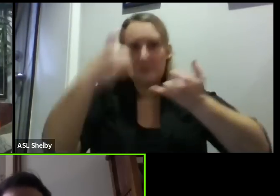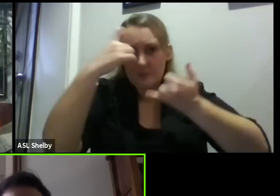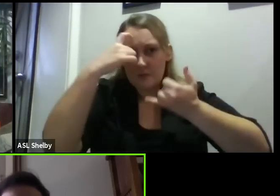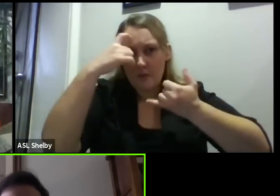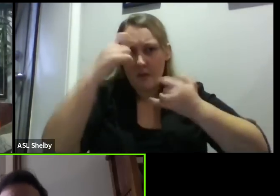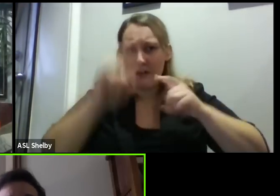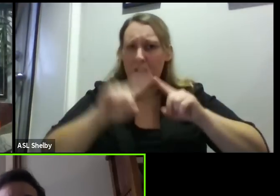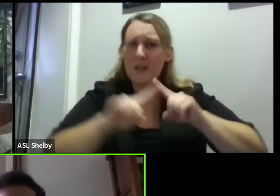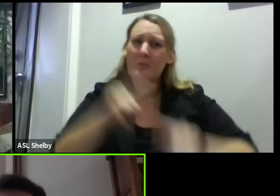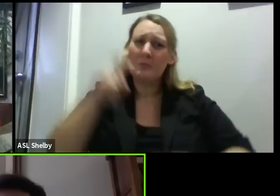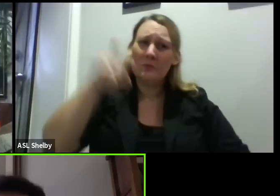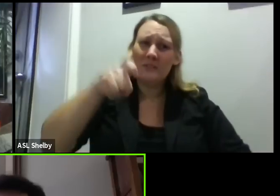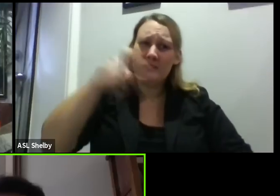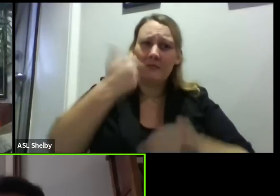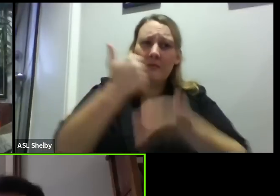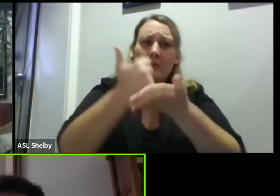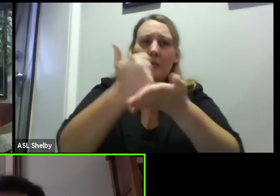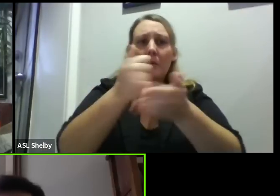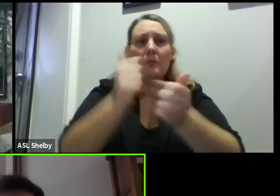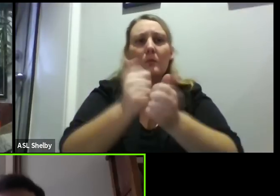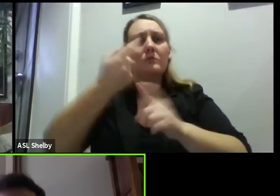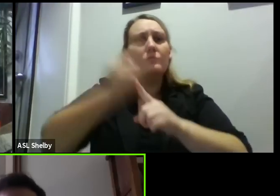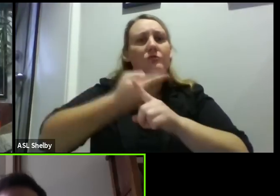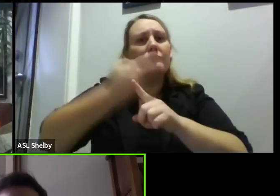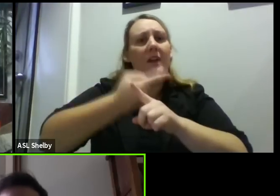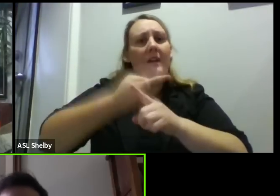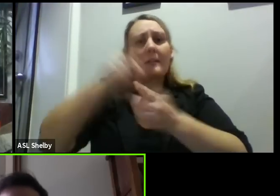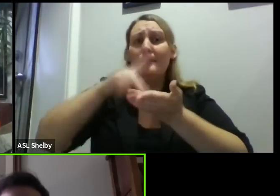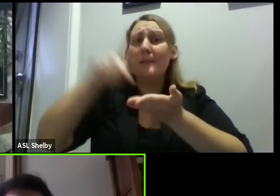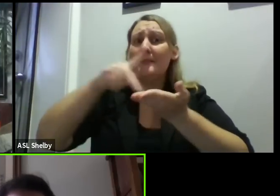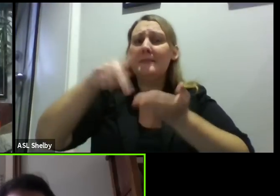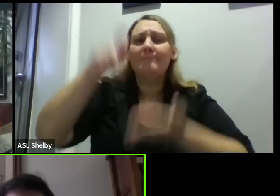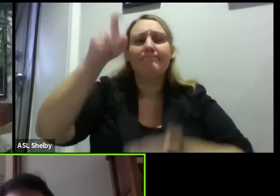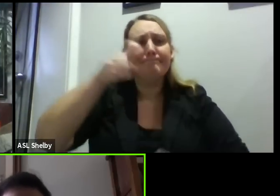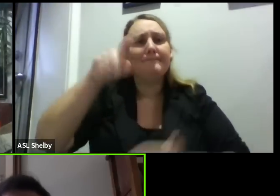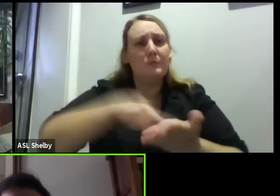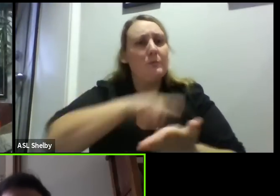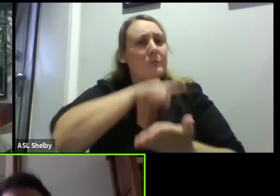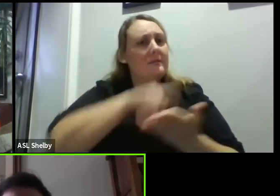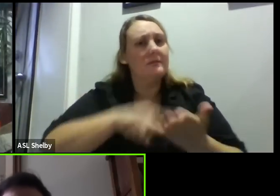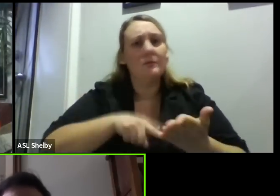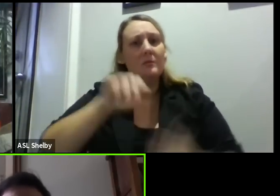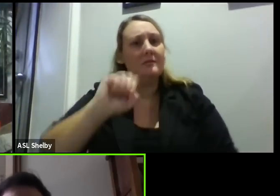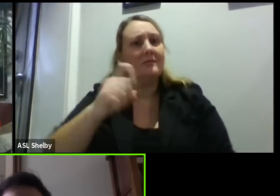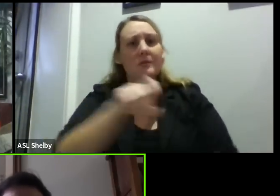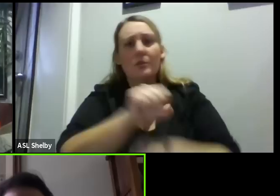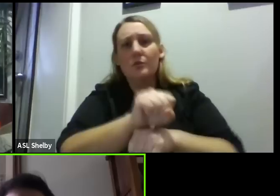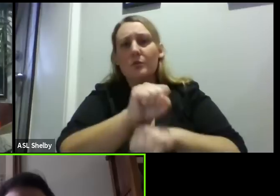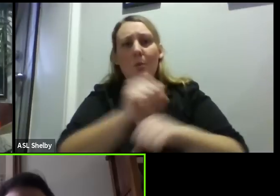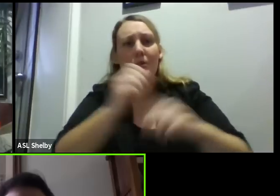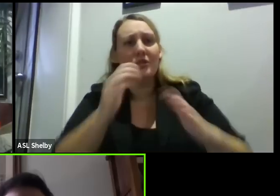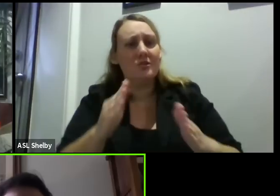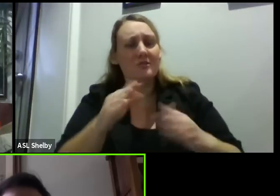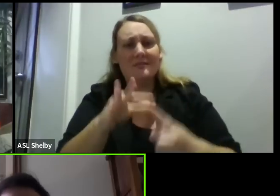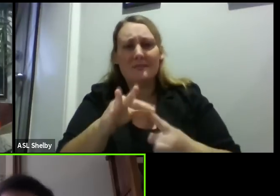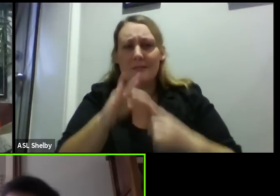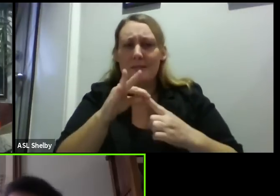canceled because we're going through such a very difficult situation. Sex workers, especially transgender women like